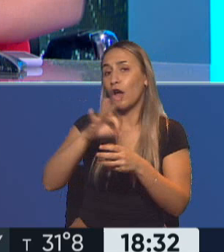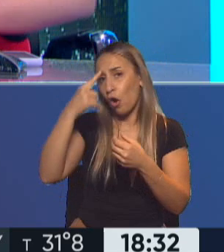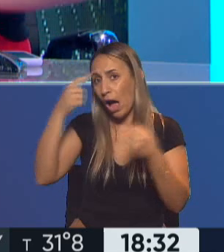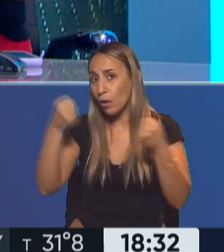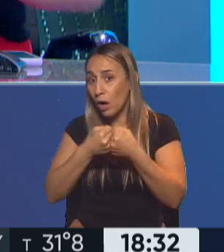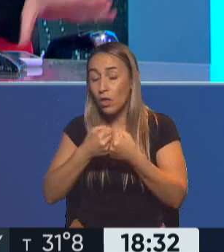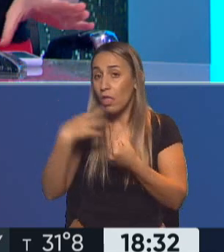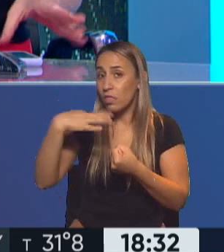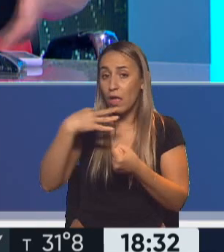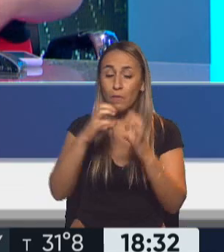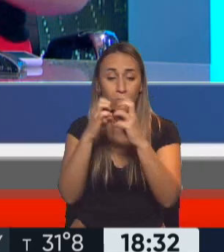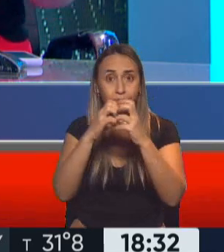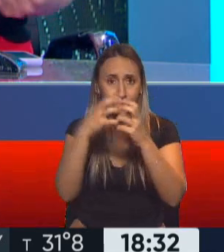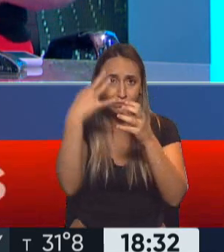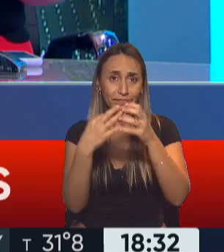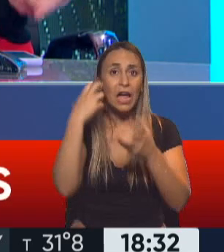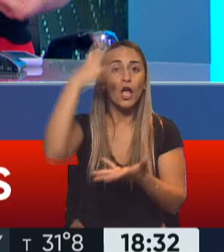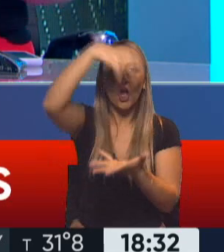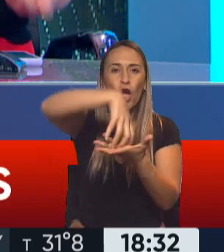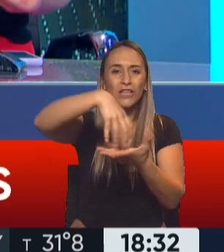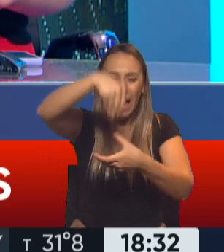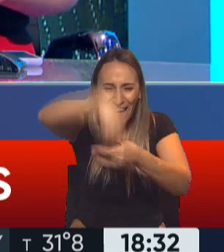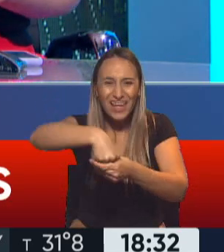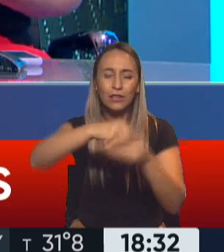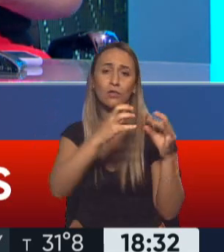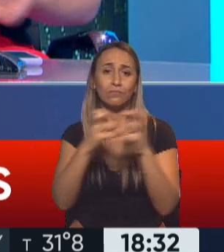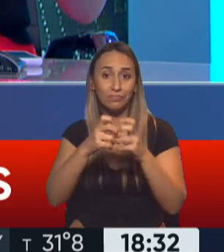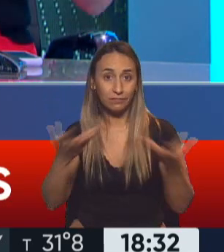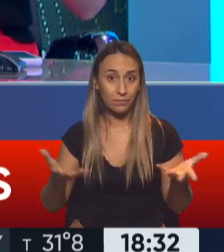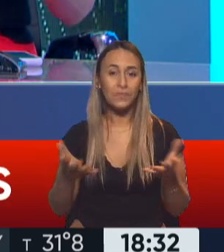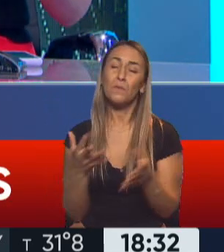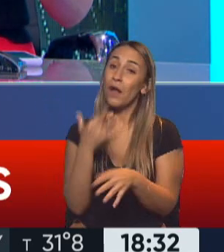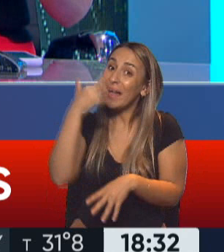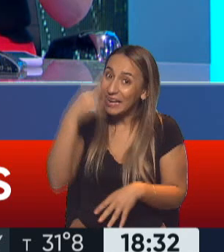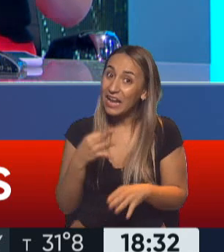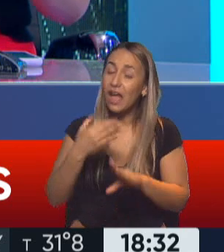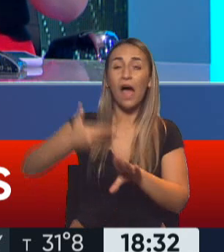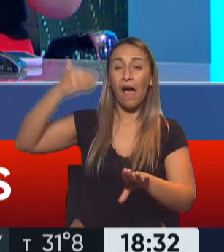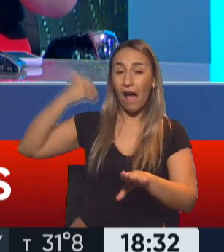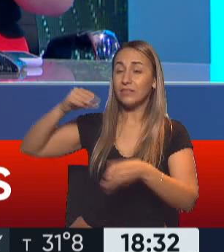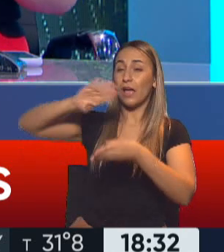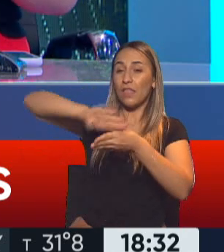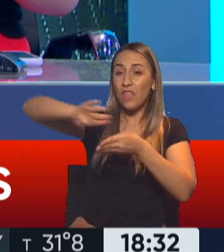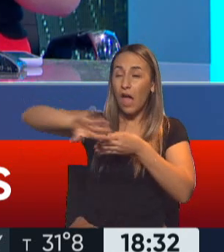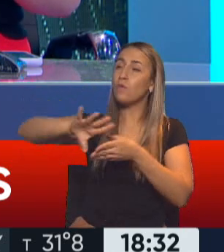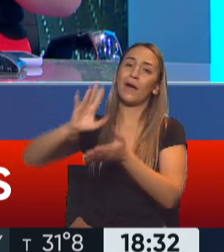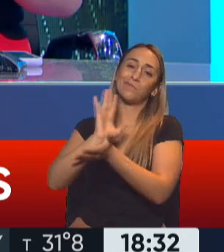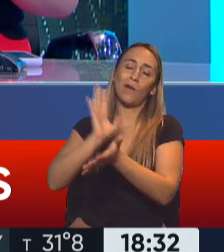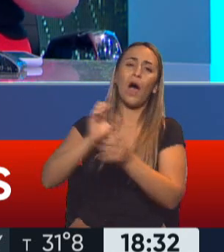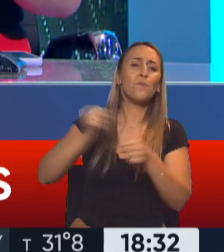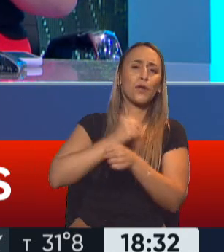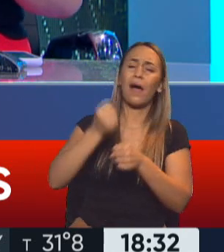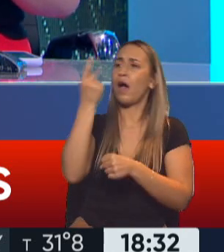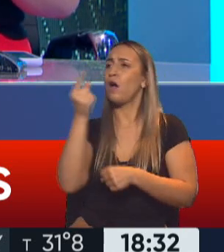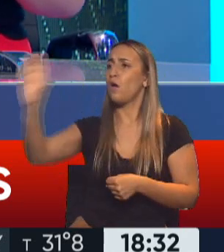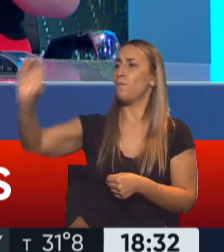deuda fue lo que menos pasó, digamos. La deuda, el megapréstamo se aprueba por 57.000 millones de dólares, que después el ingreso de los